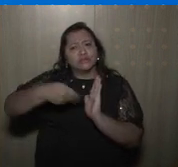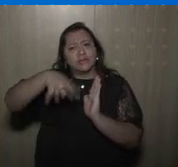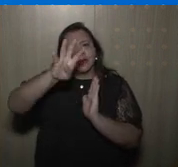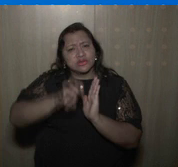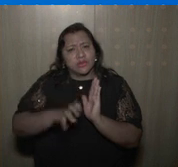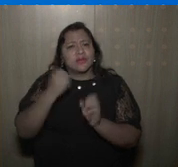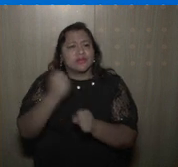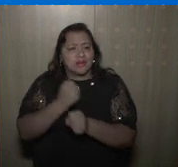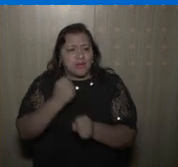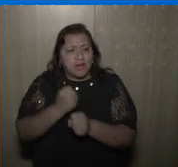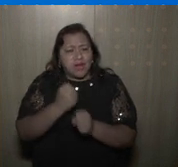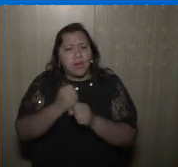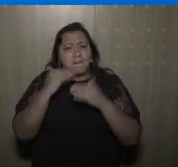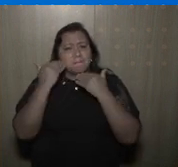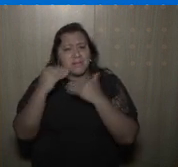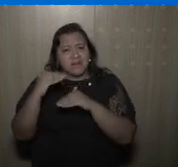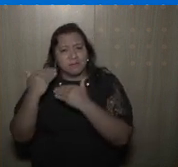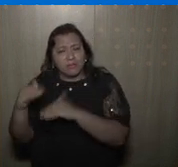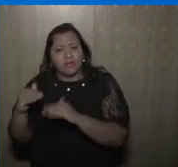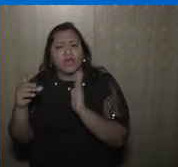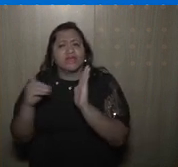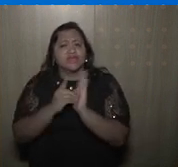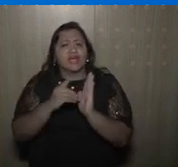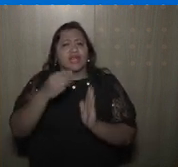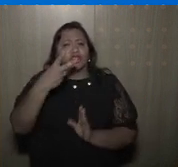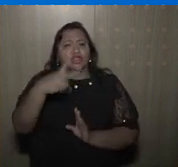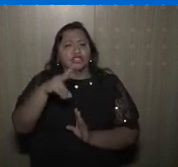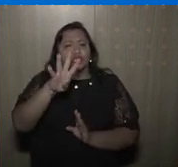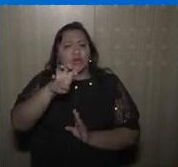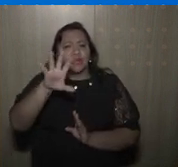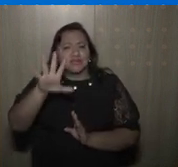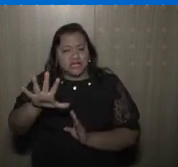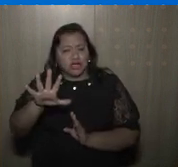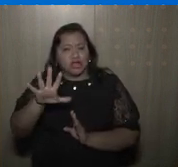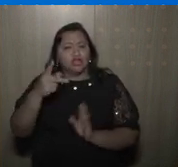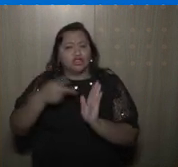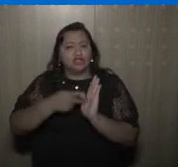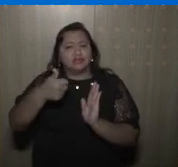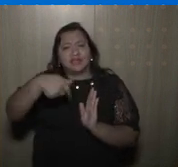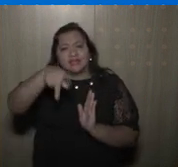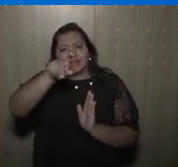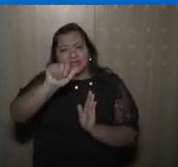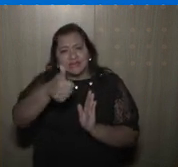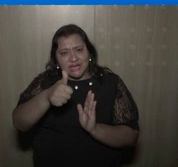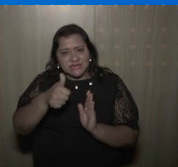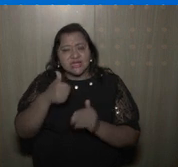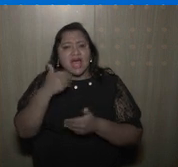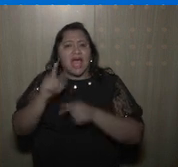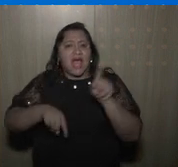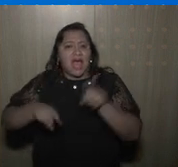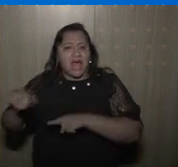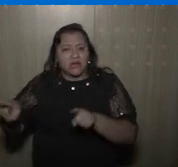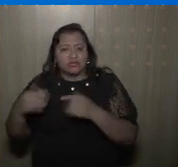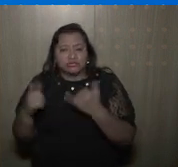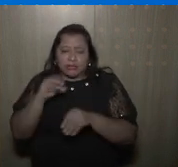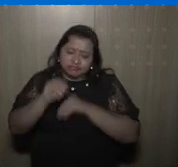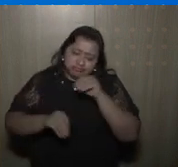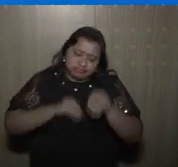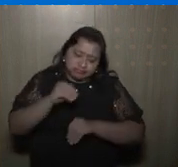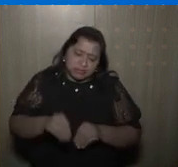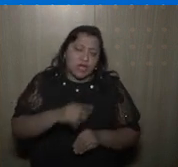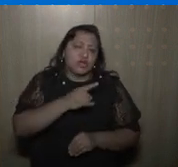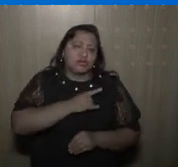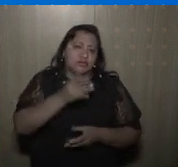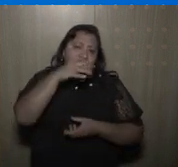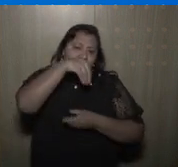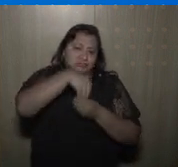parámetros establecidos en el Decreto 1295 del 2010 y en algunos instrumentos elaborados al interior de la universidad, los cuales